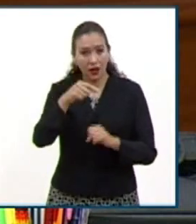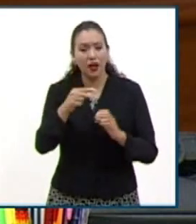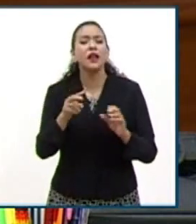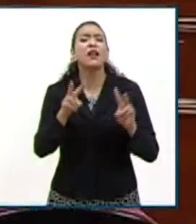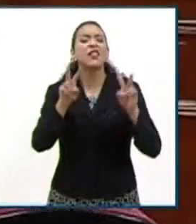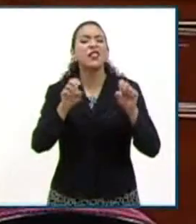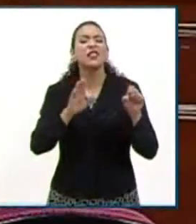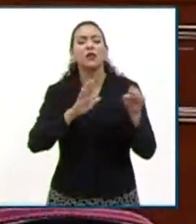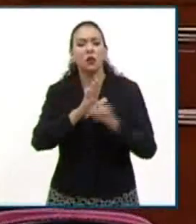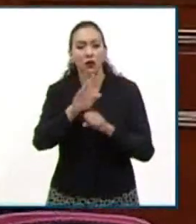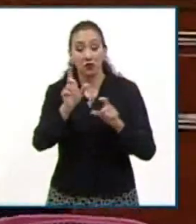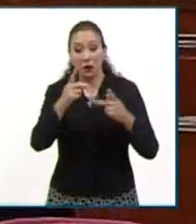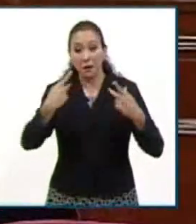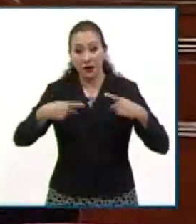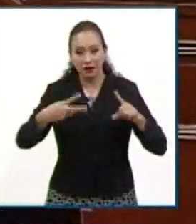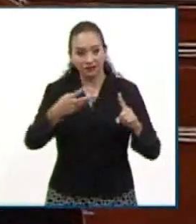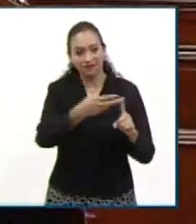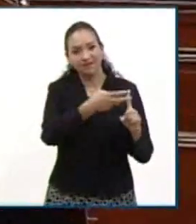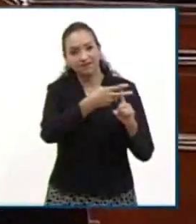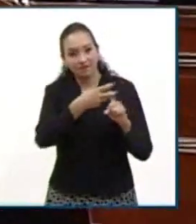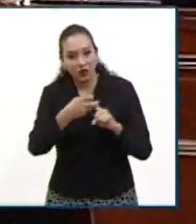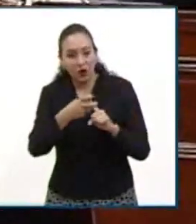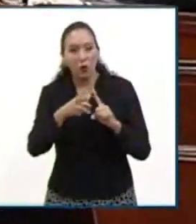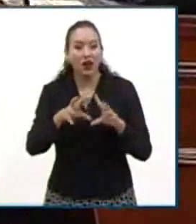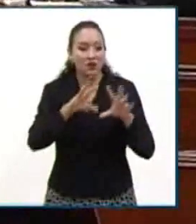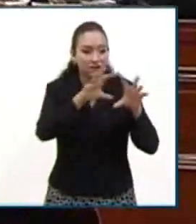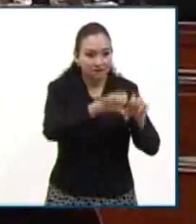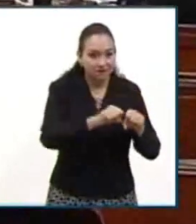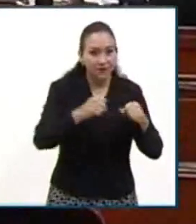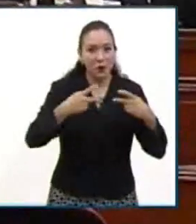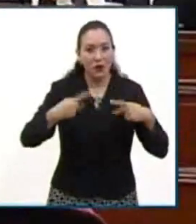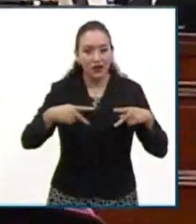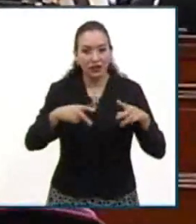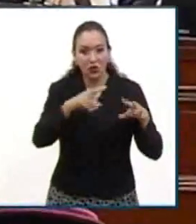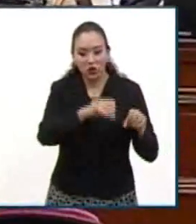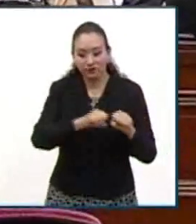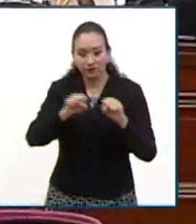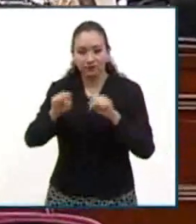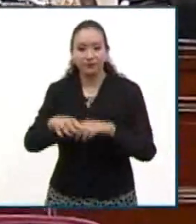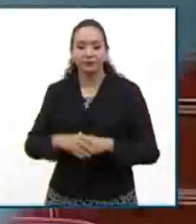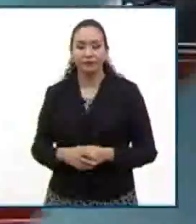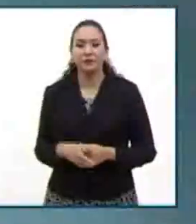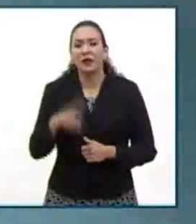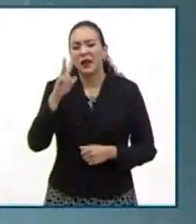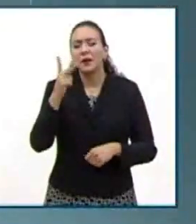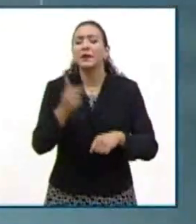y desaparición forzada de personas. Escuchemos los argumentos de la ministra ponente.